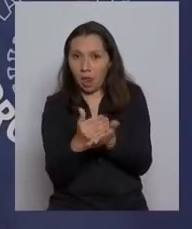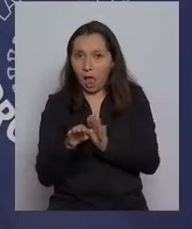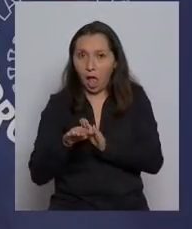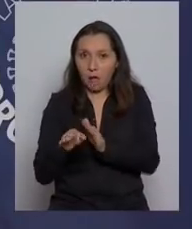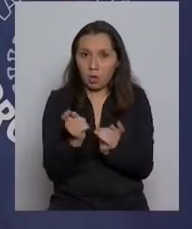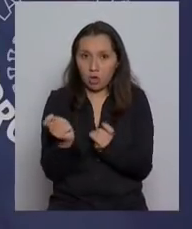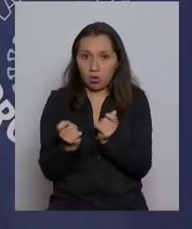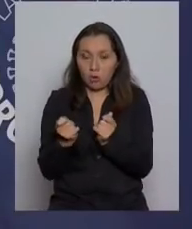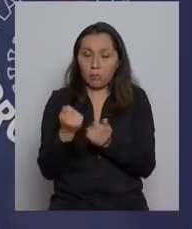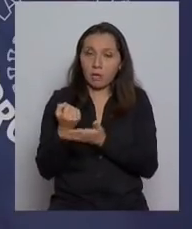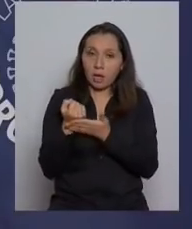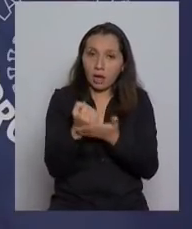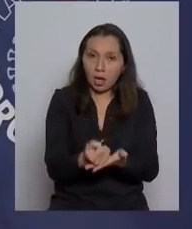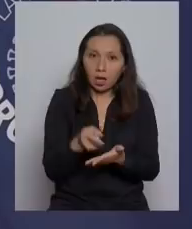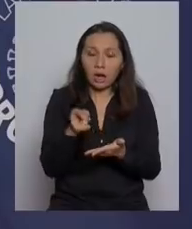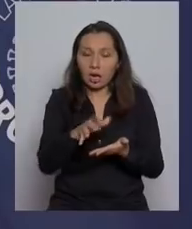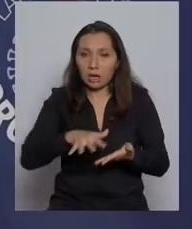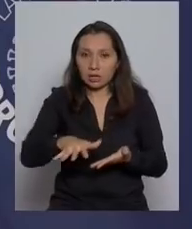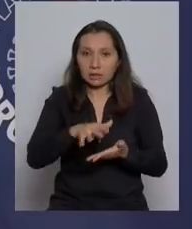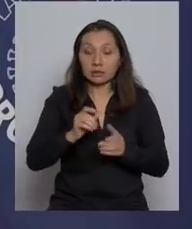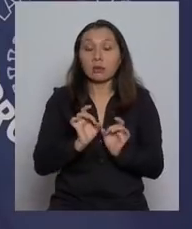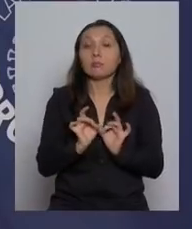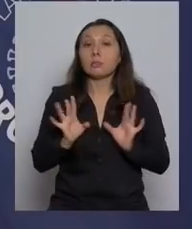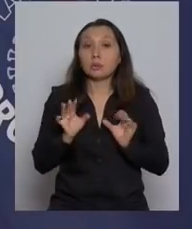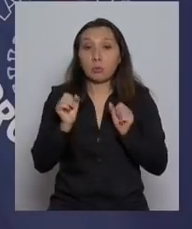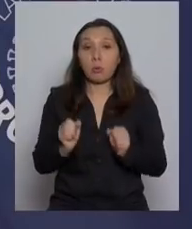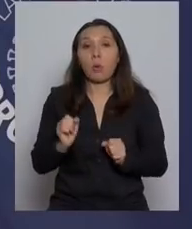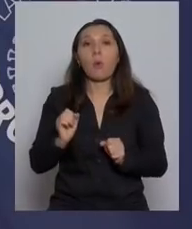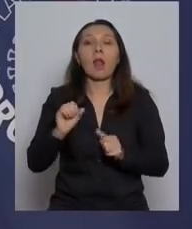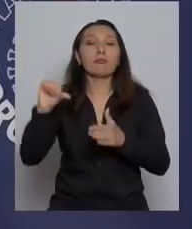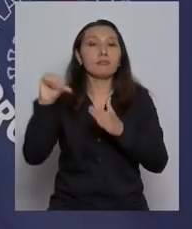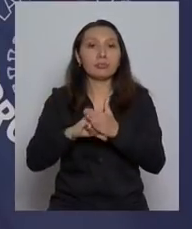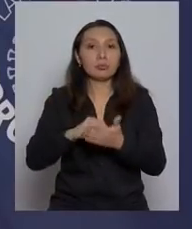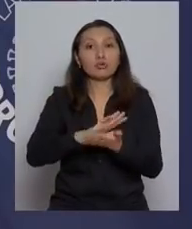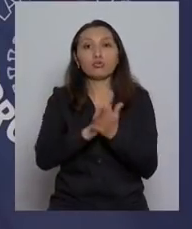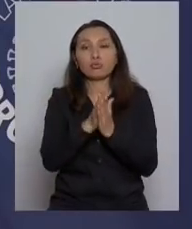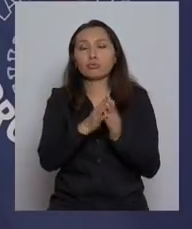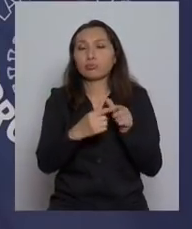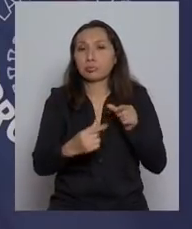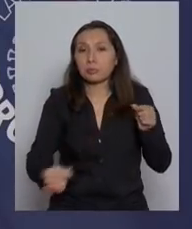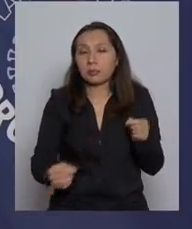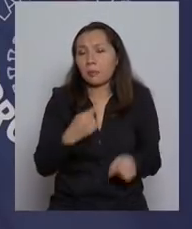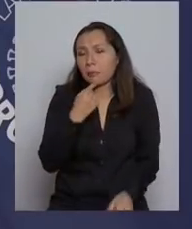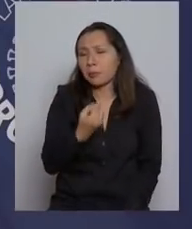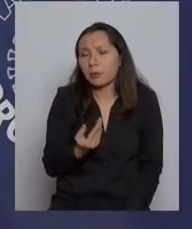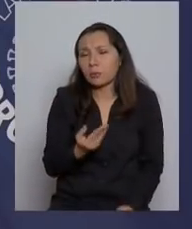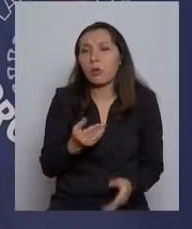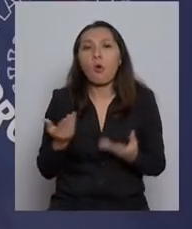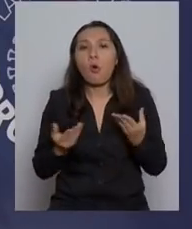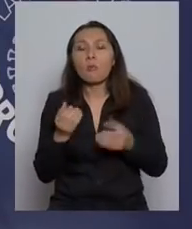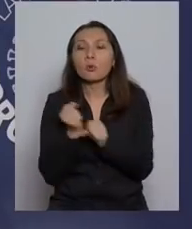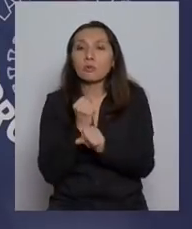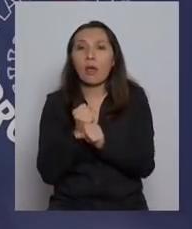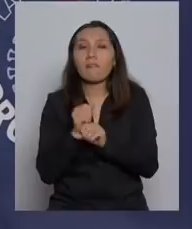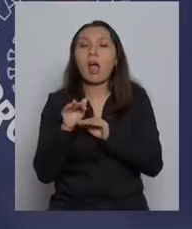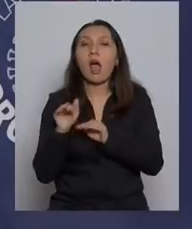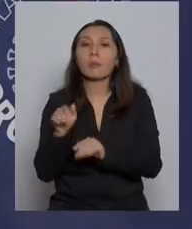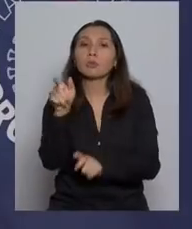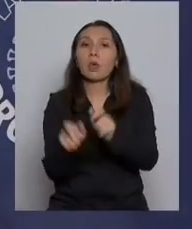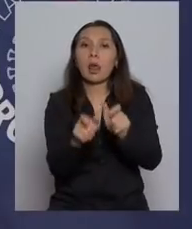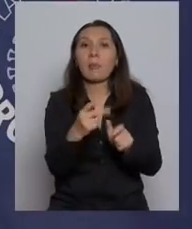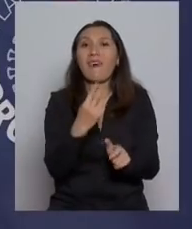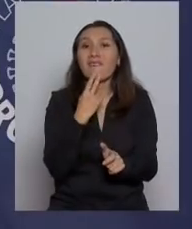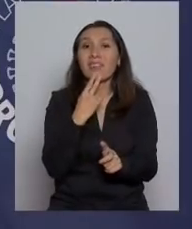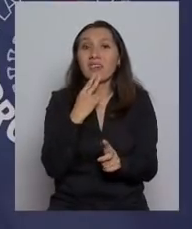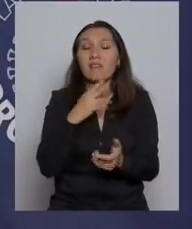apoyo socioeconómico para enfrentarse a esta posibilidad? Como segundo, si nos pudiese contar qué medidas se están trabajando en favor de las personas